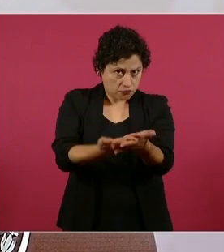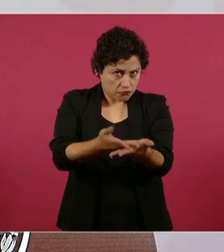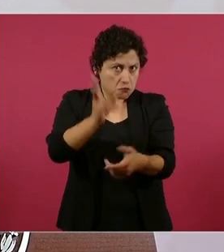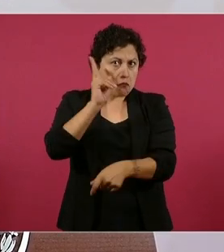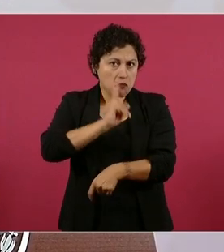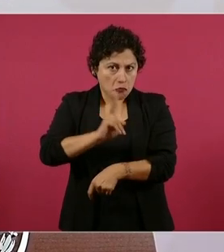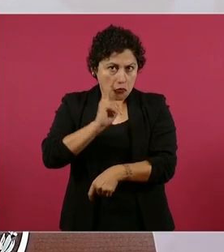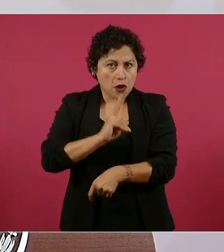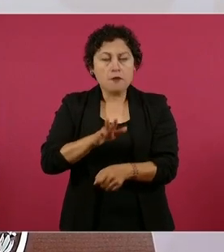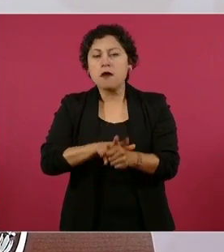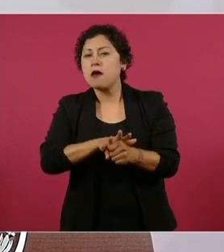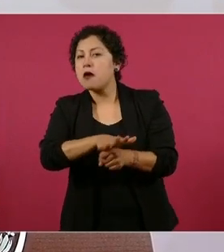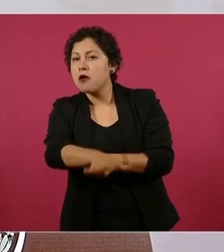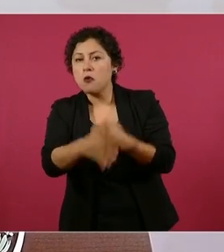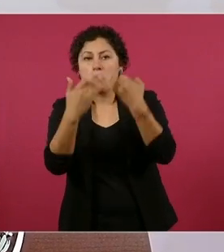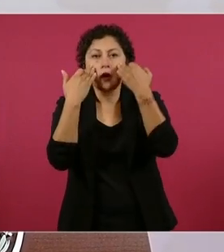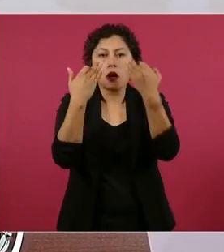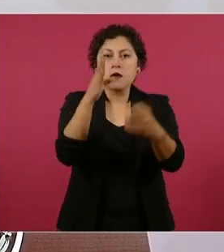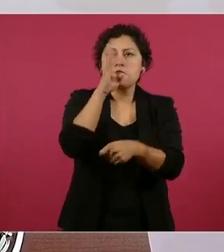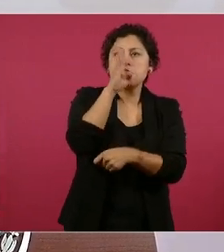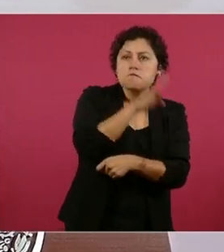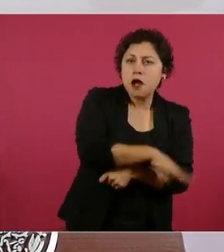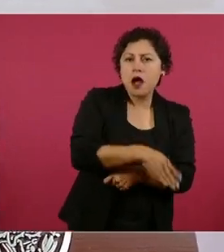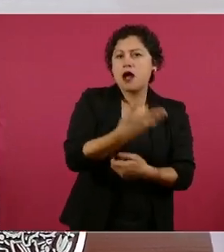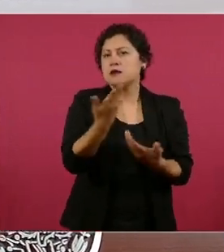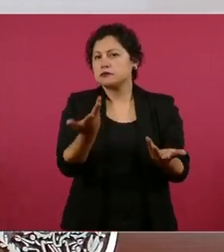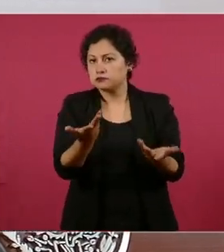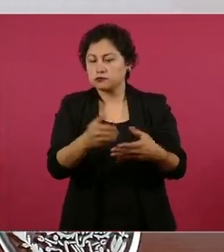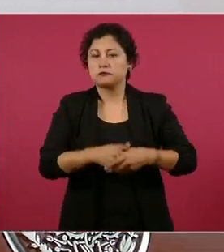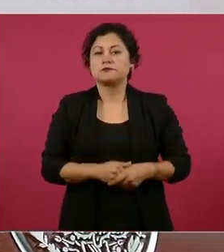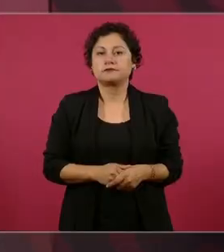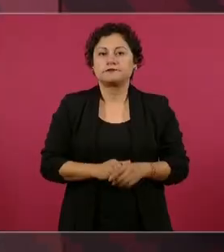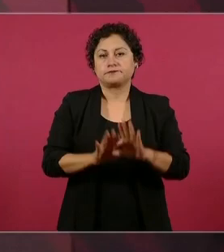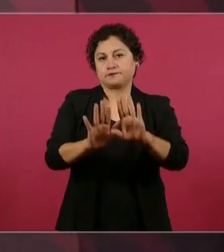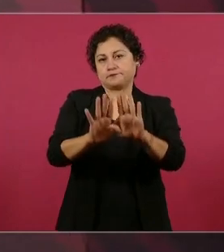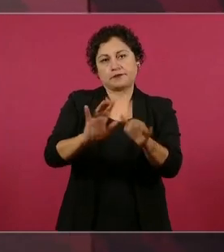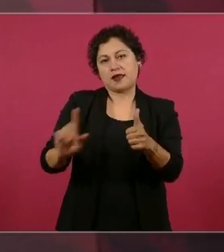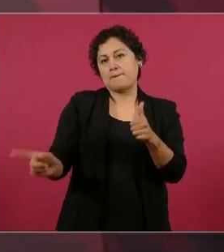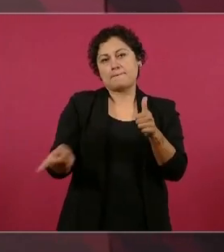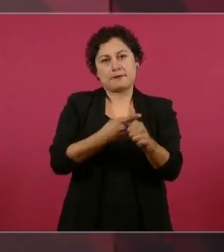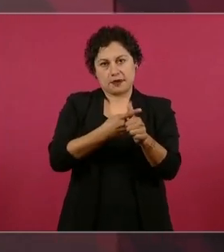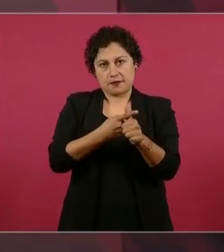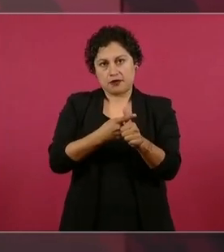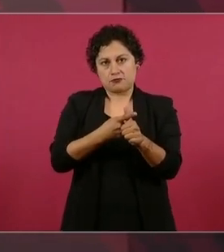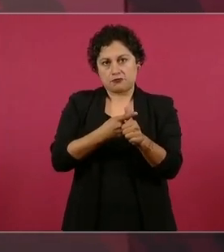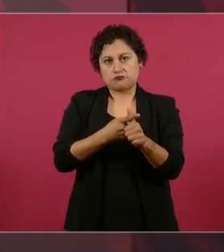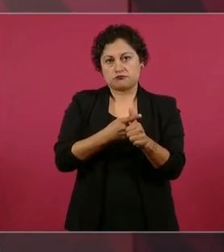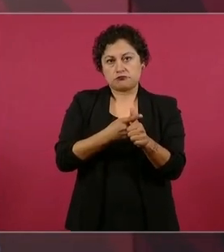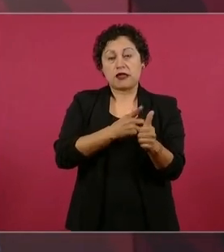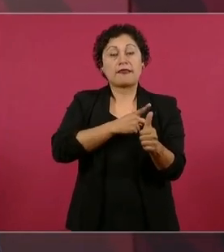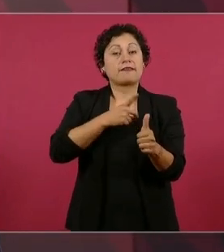irregularidades. Primero, que se declare un triunfador.